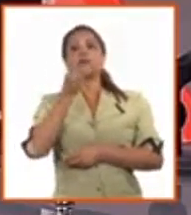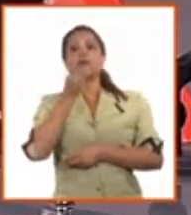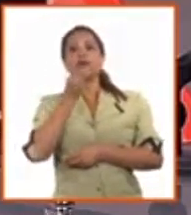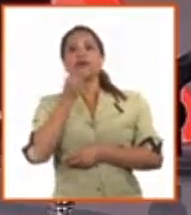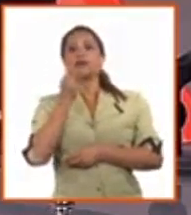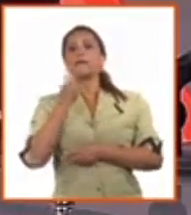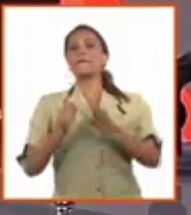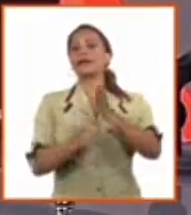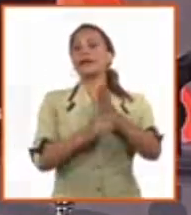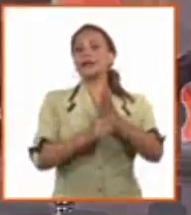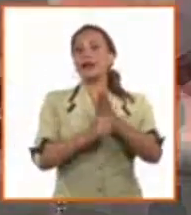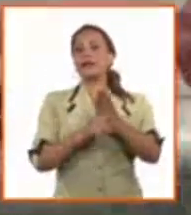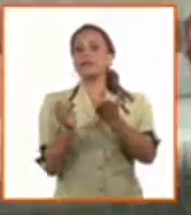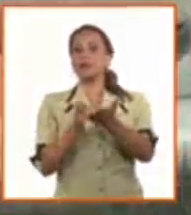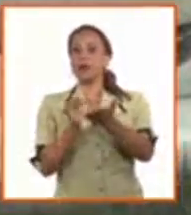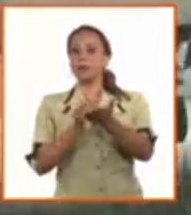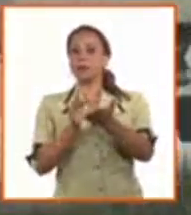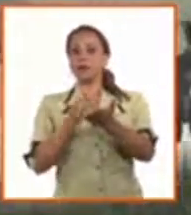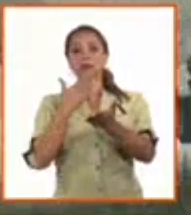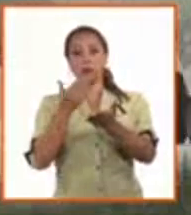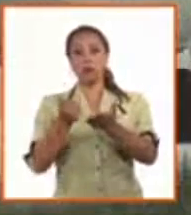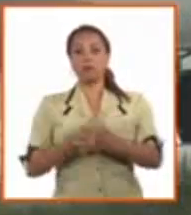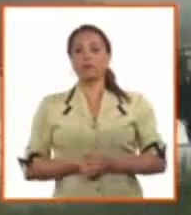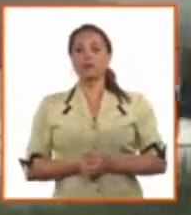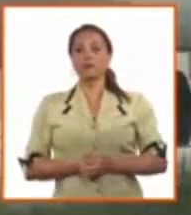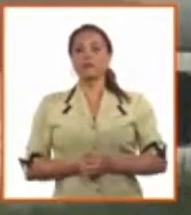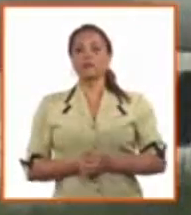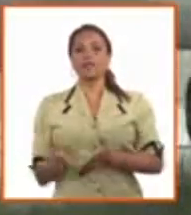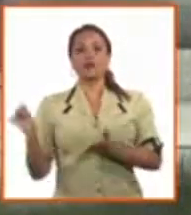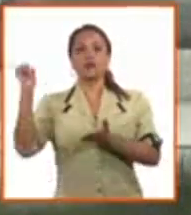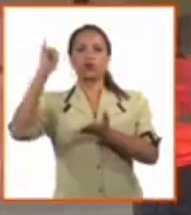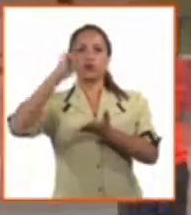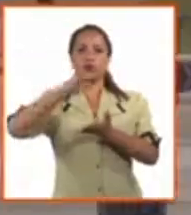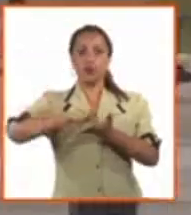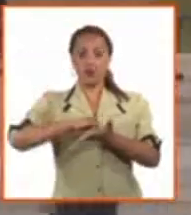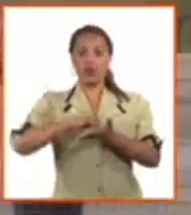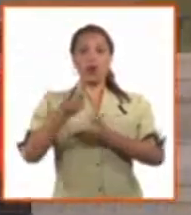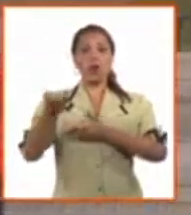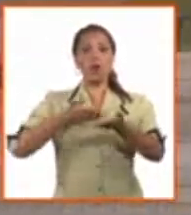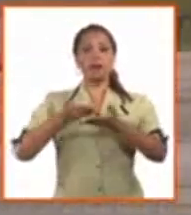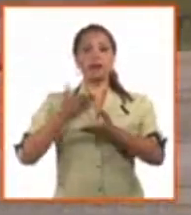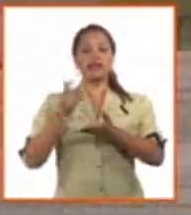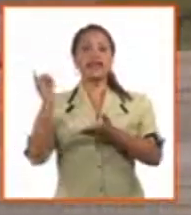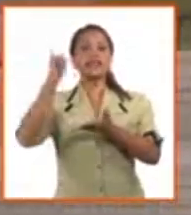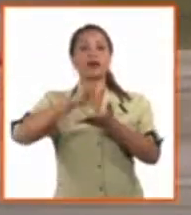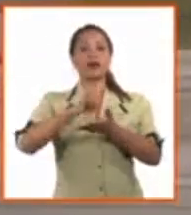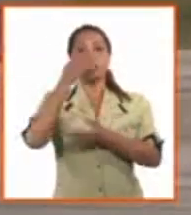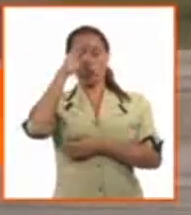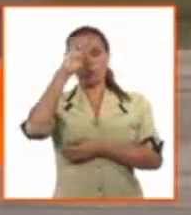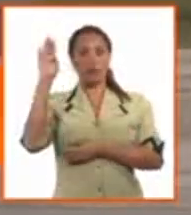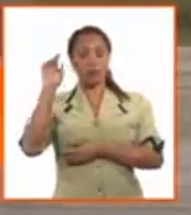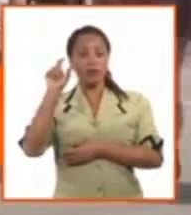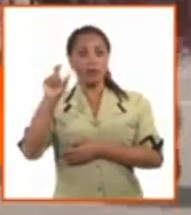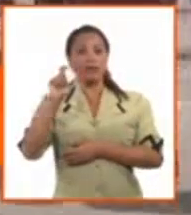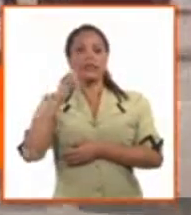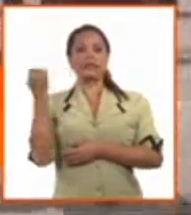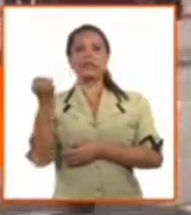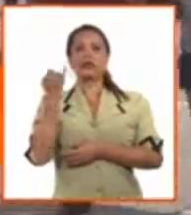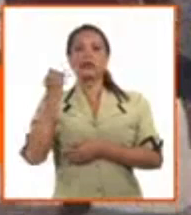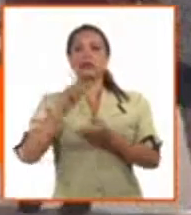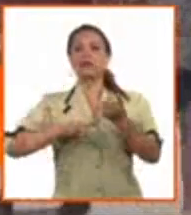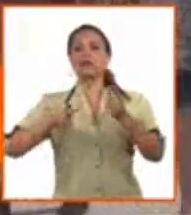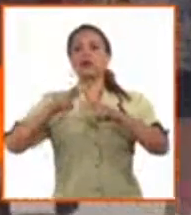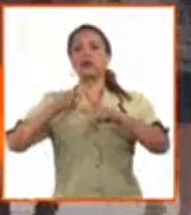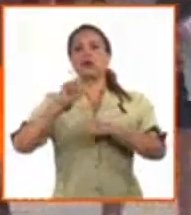nos muestra beneficios concretos el arribo de vuelos comerciales al aeropuerto internacional frank país de holguín